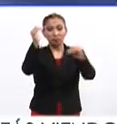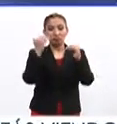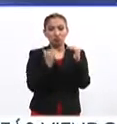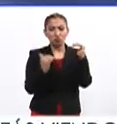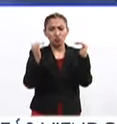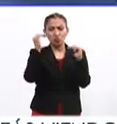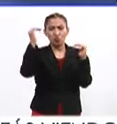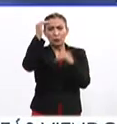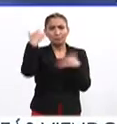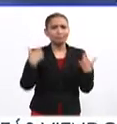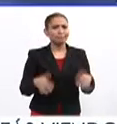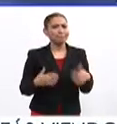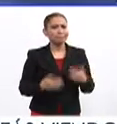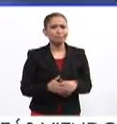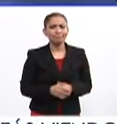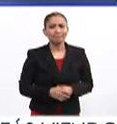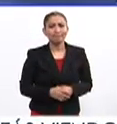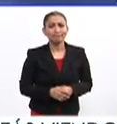ratings